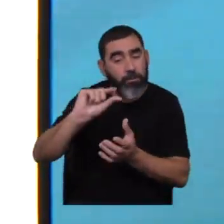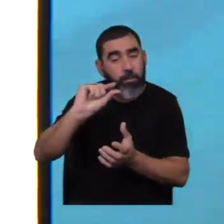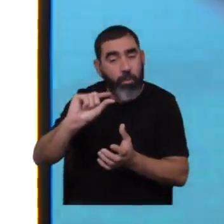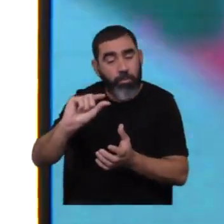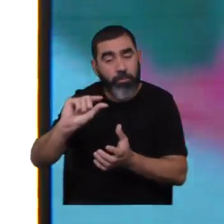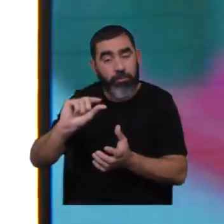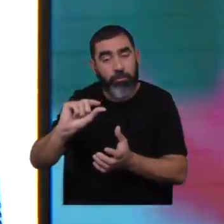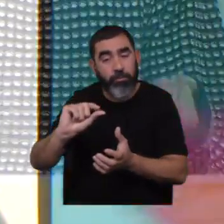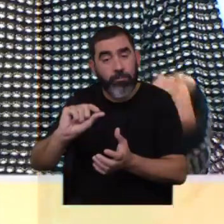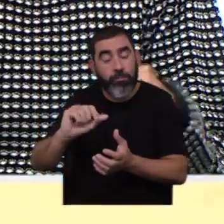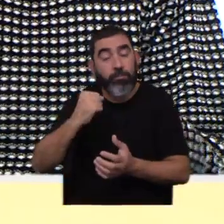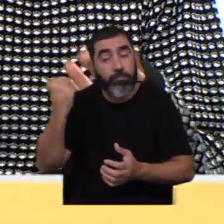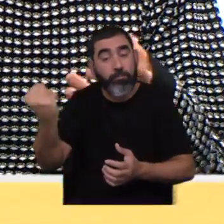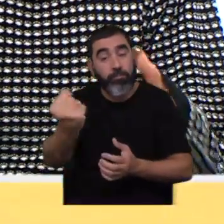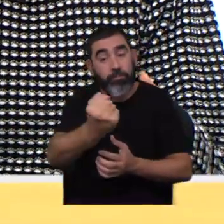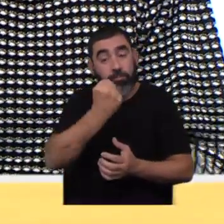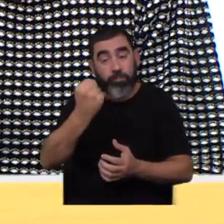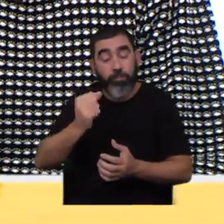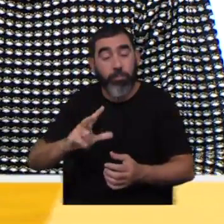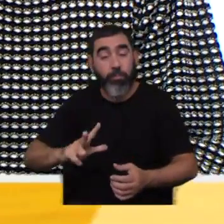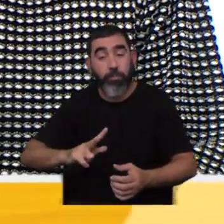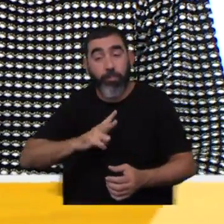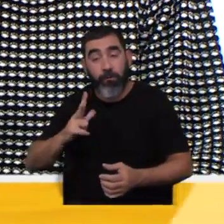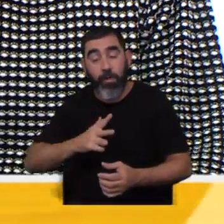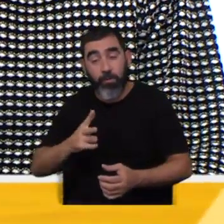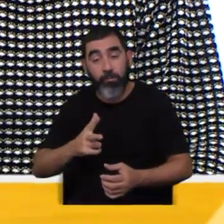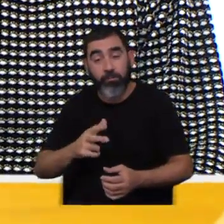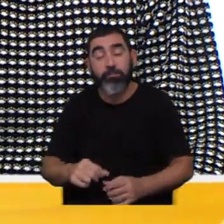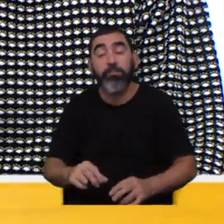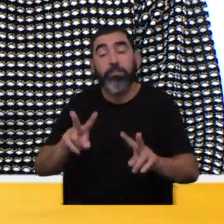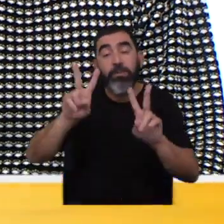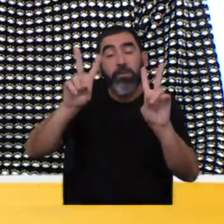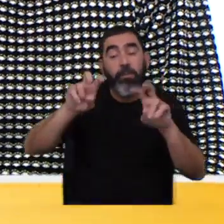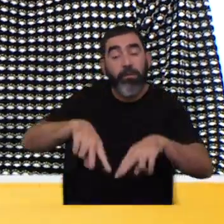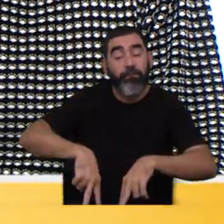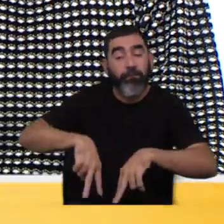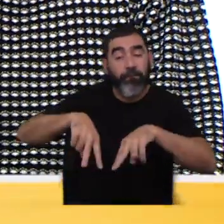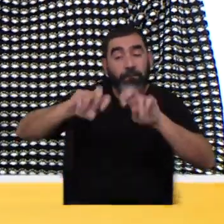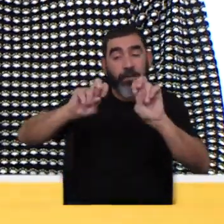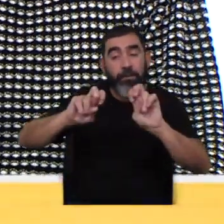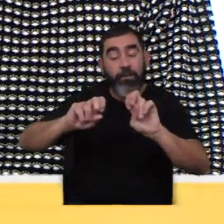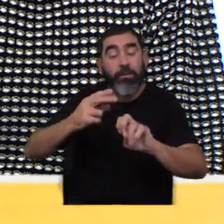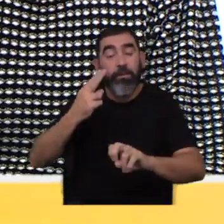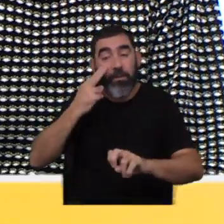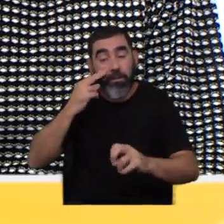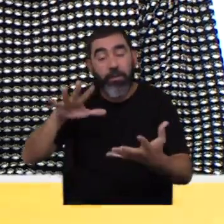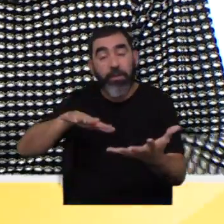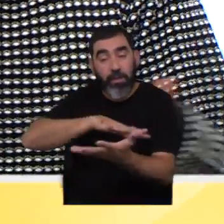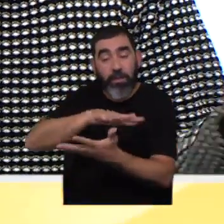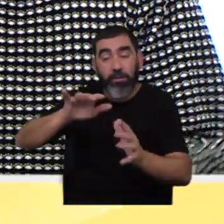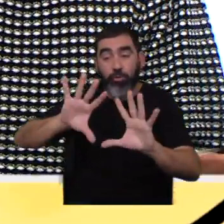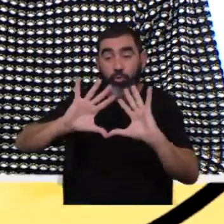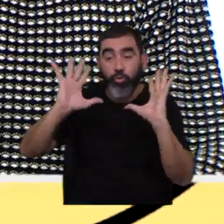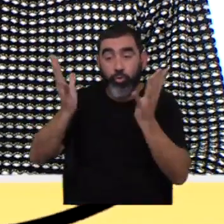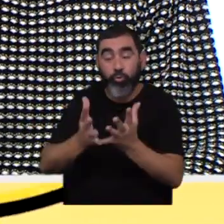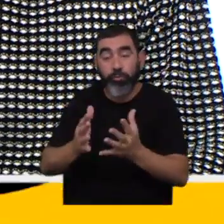desde la importancia, digamos, de sectores privados sobre lo que es la investigación por la problemática que hay mundial